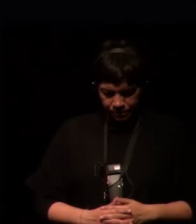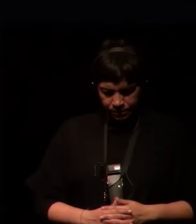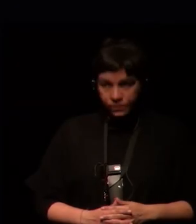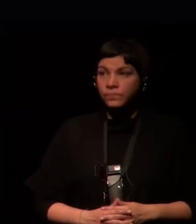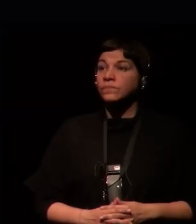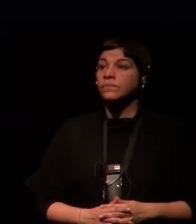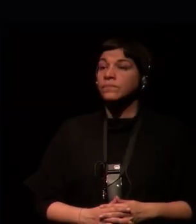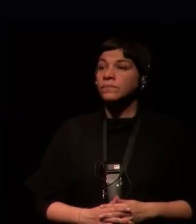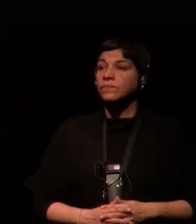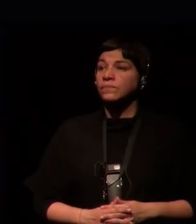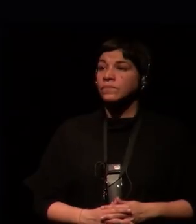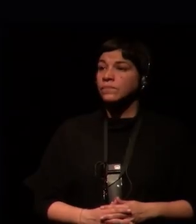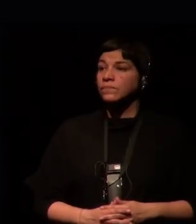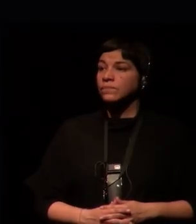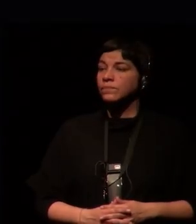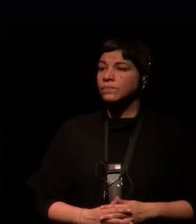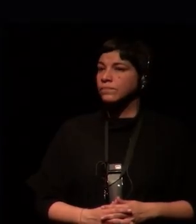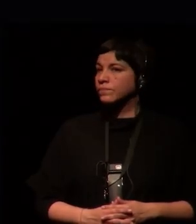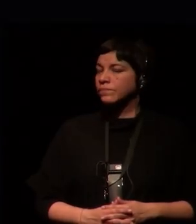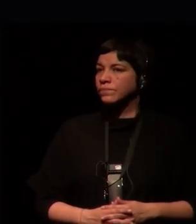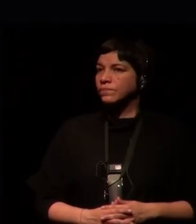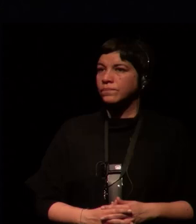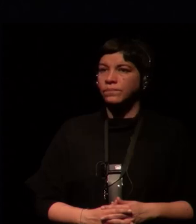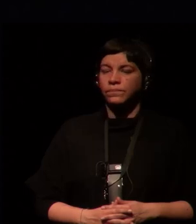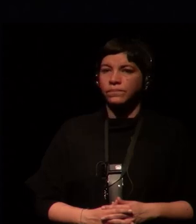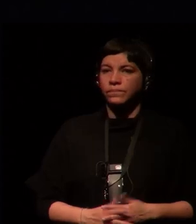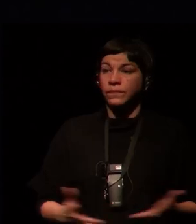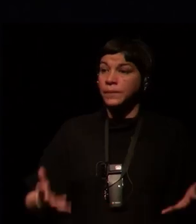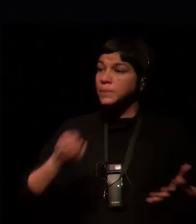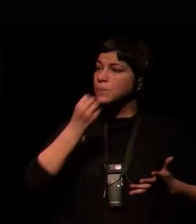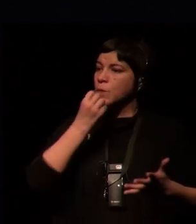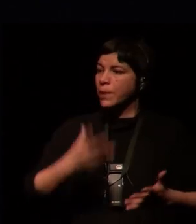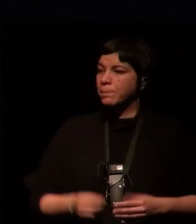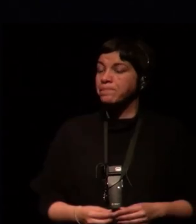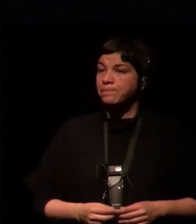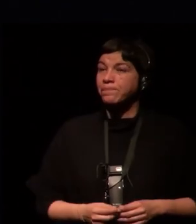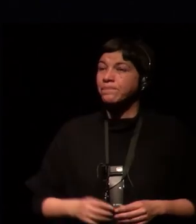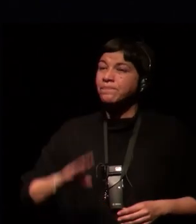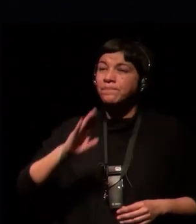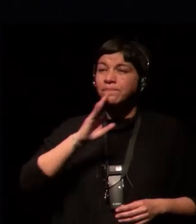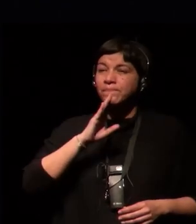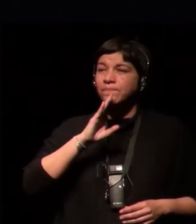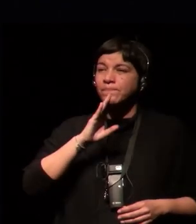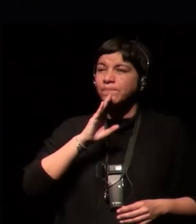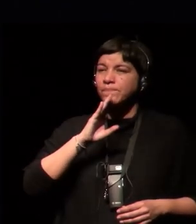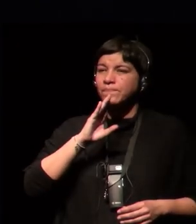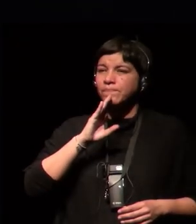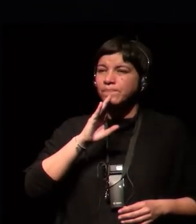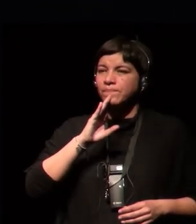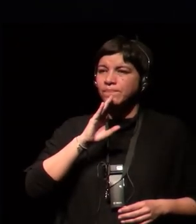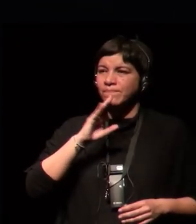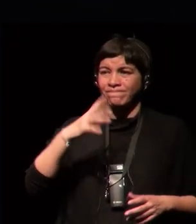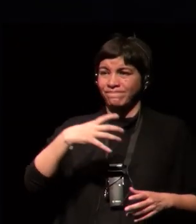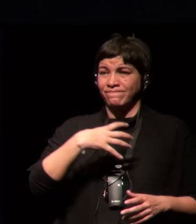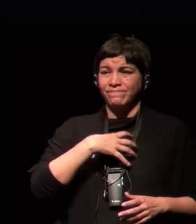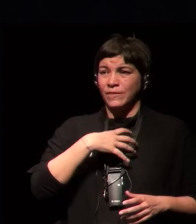My trusty helper was too shy before, so I've made her come out to do it here. No hemos podido animarla, pero ahora sí, viene so y